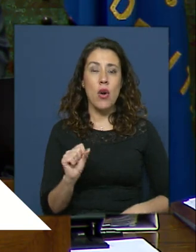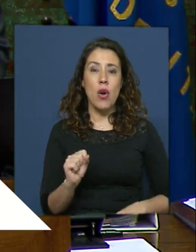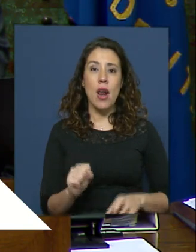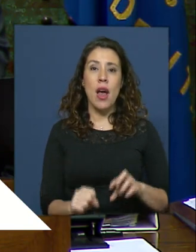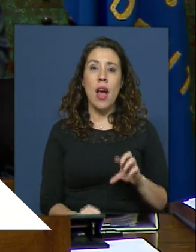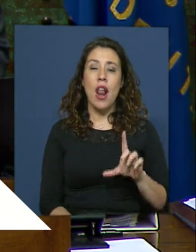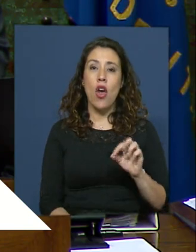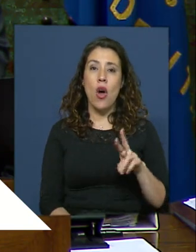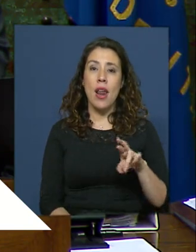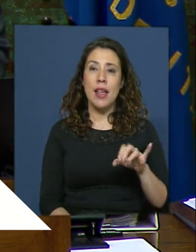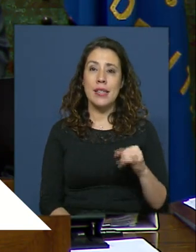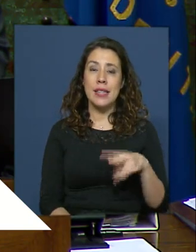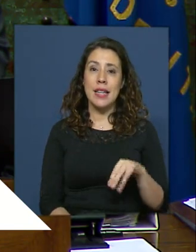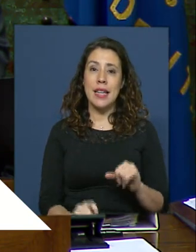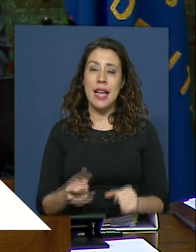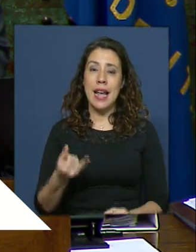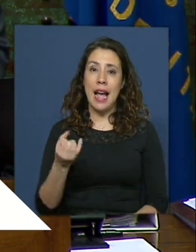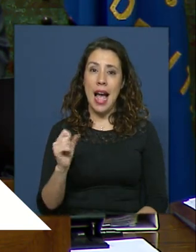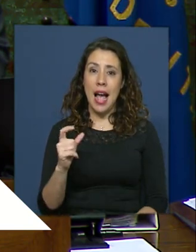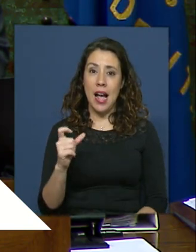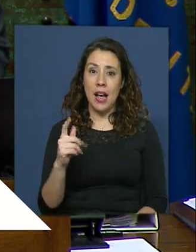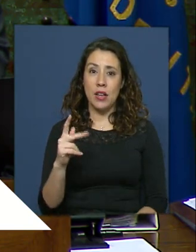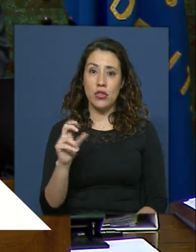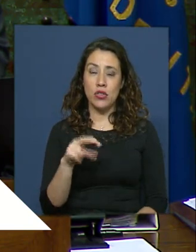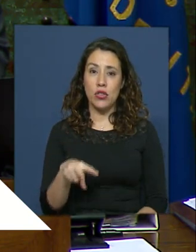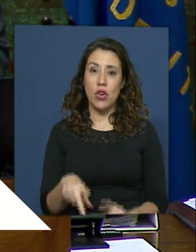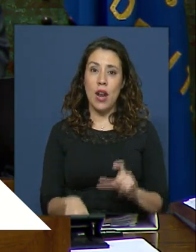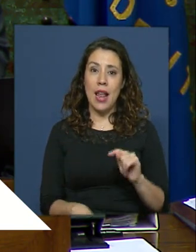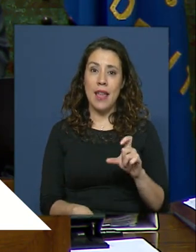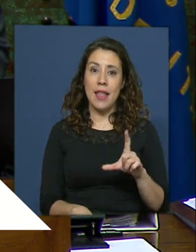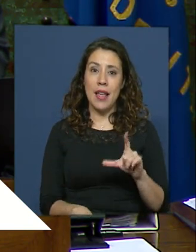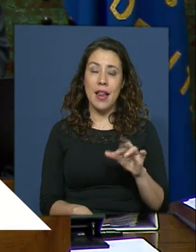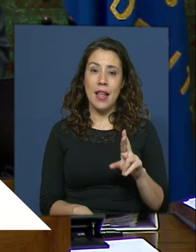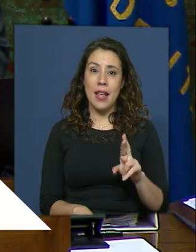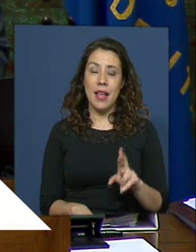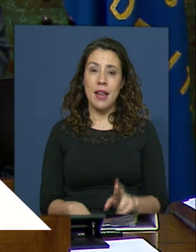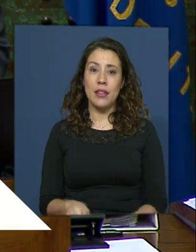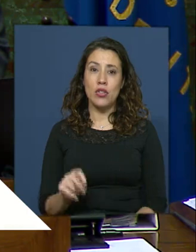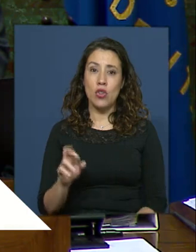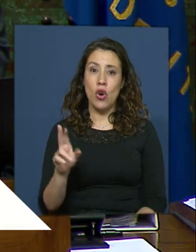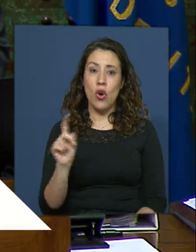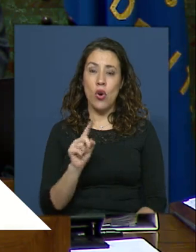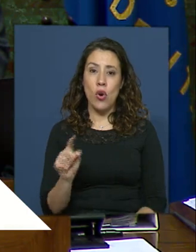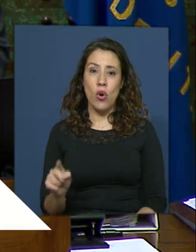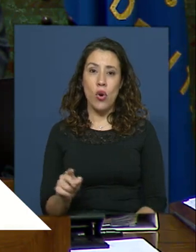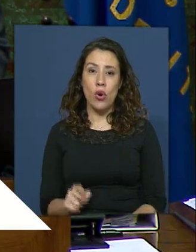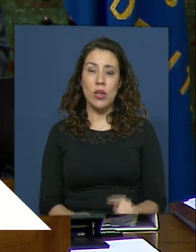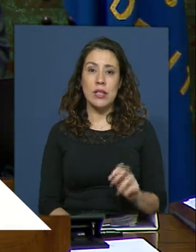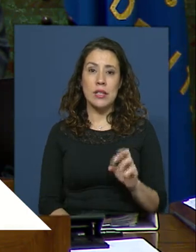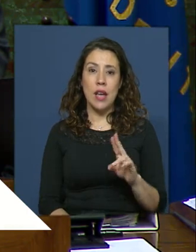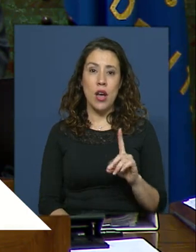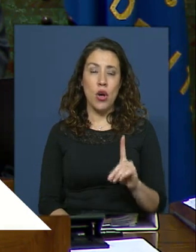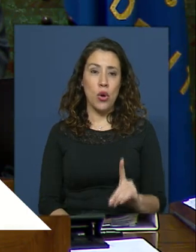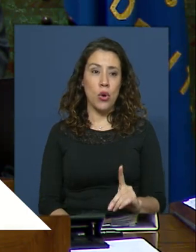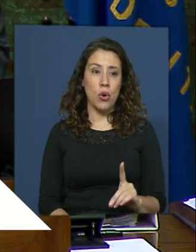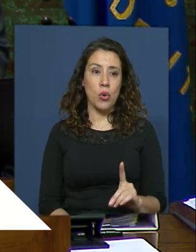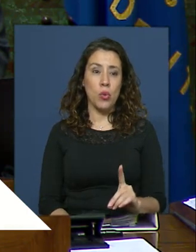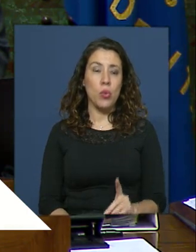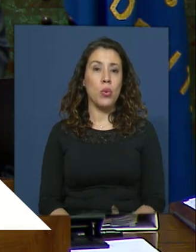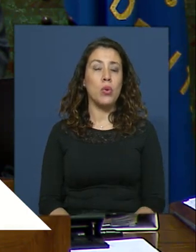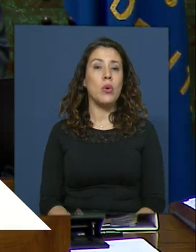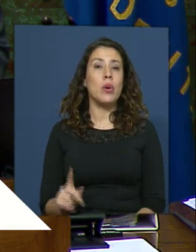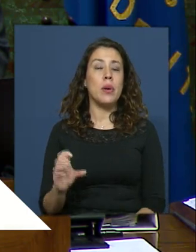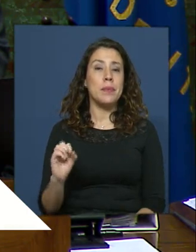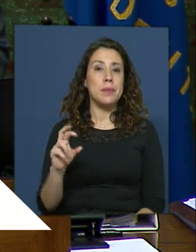Pablo Rencini, don Giorgio Jackson, don Felipe Letelier, don Víctor Torres, don Jorge Tarud, el diputado